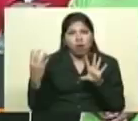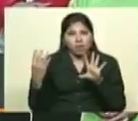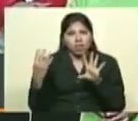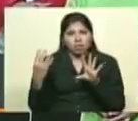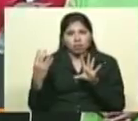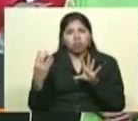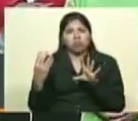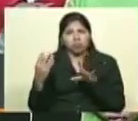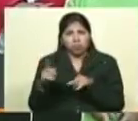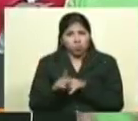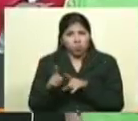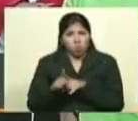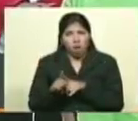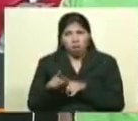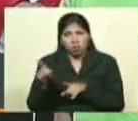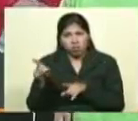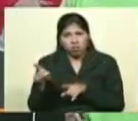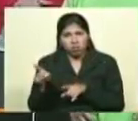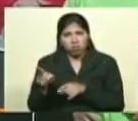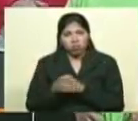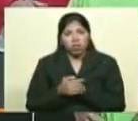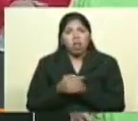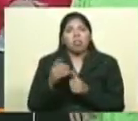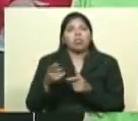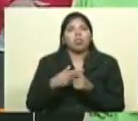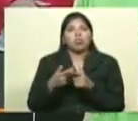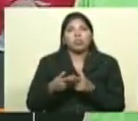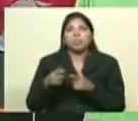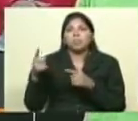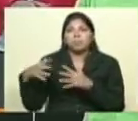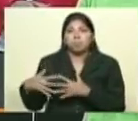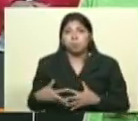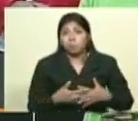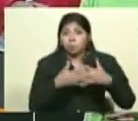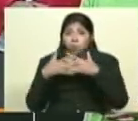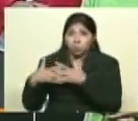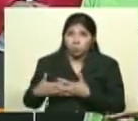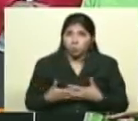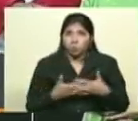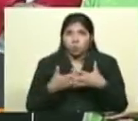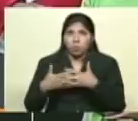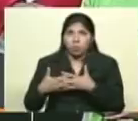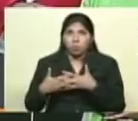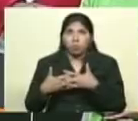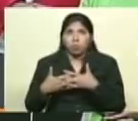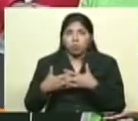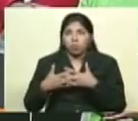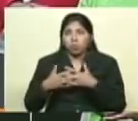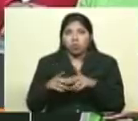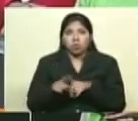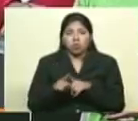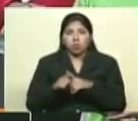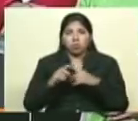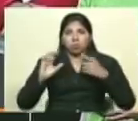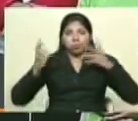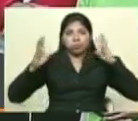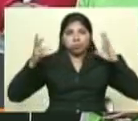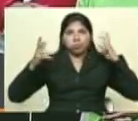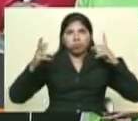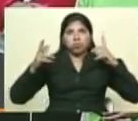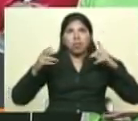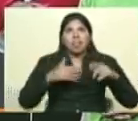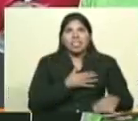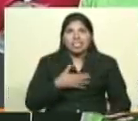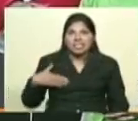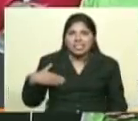Quiere decir que el imperialismo, de manera abierta y pública, en su desesperación, está promoviendo un